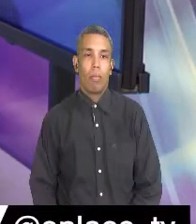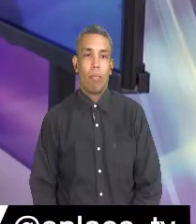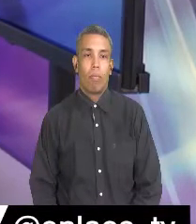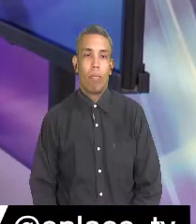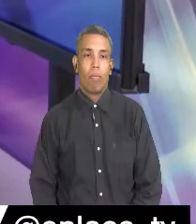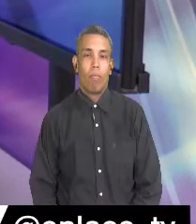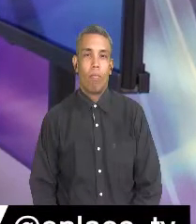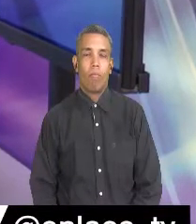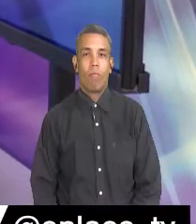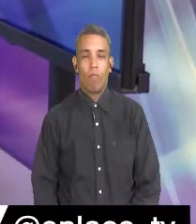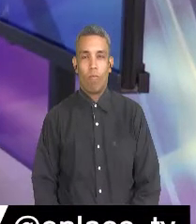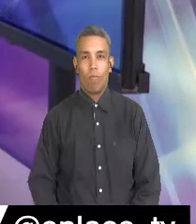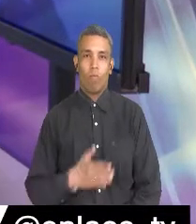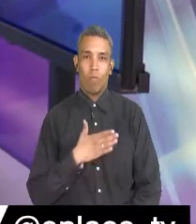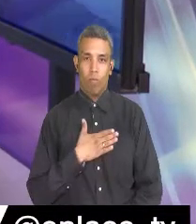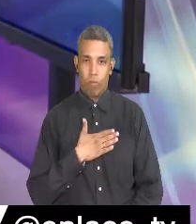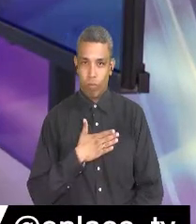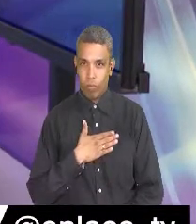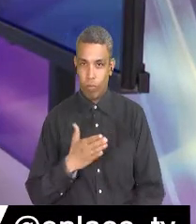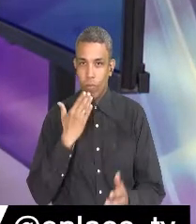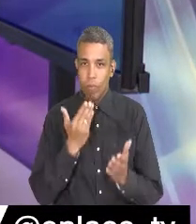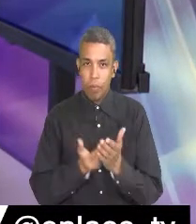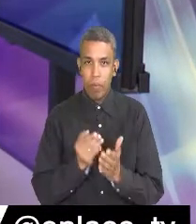siguen a través de nuestra página en internet